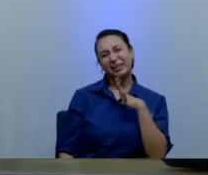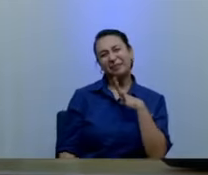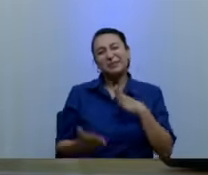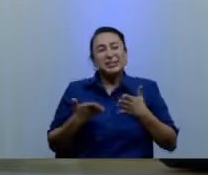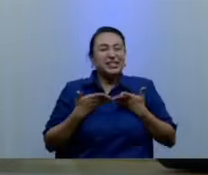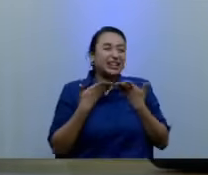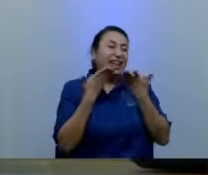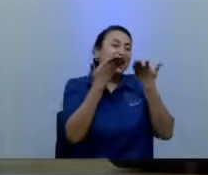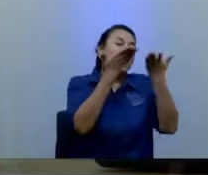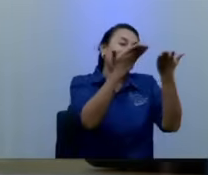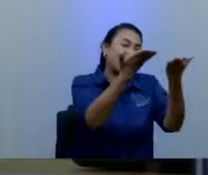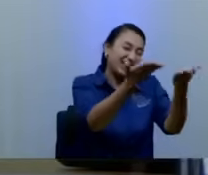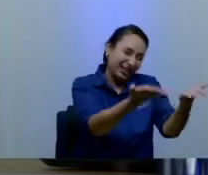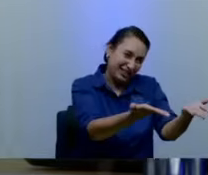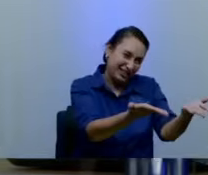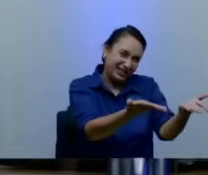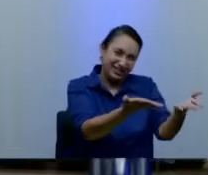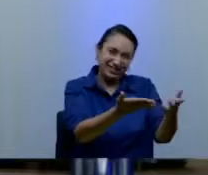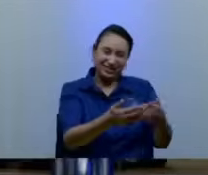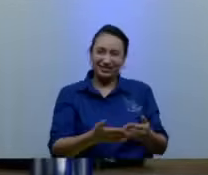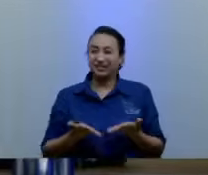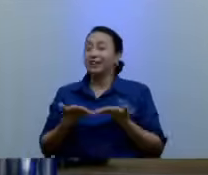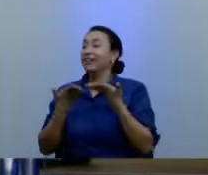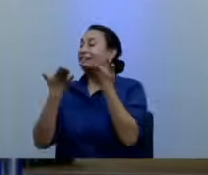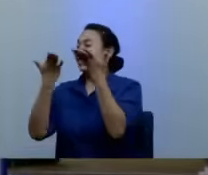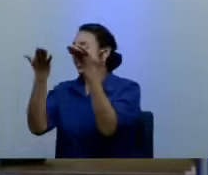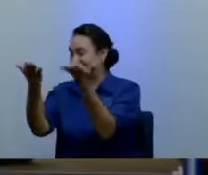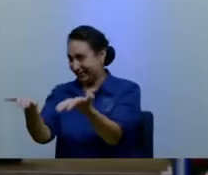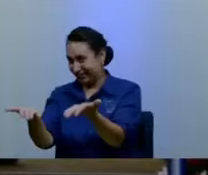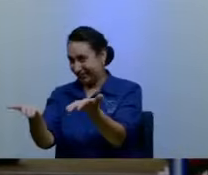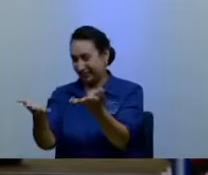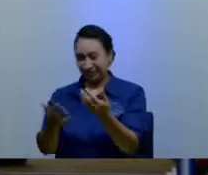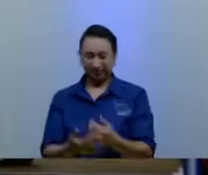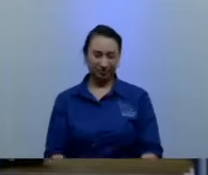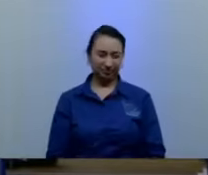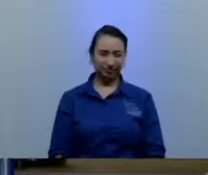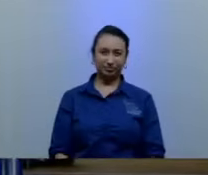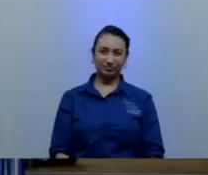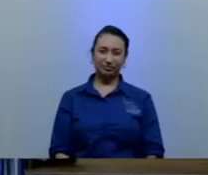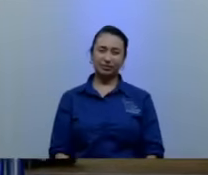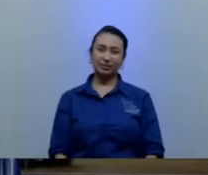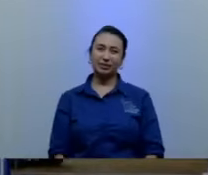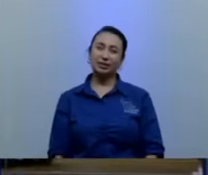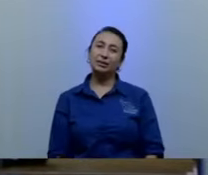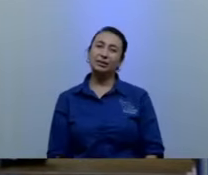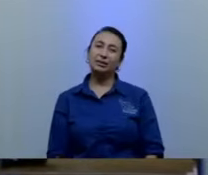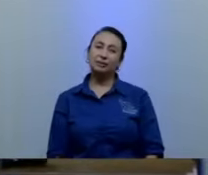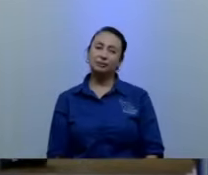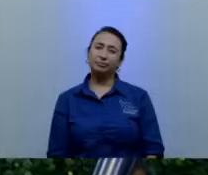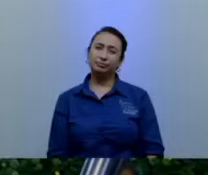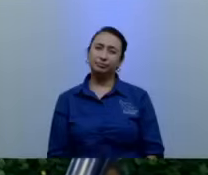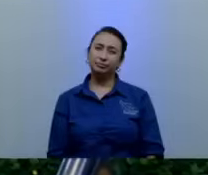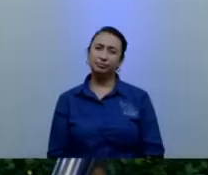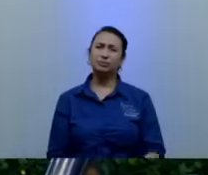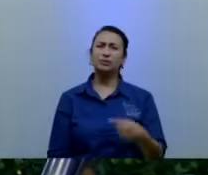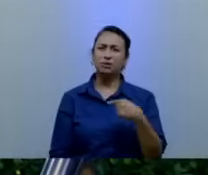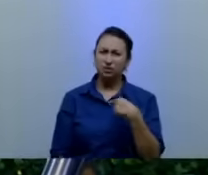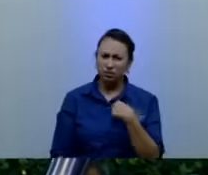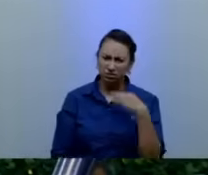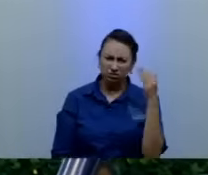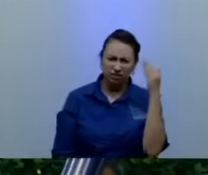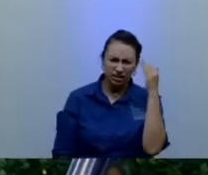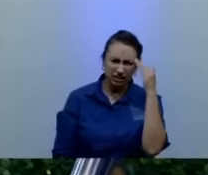Pero fíjense que se ha anatemizado, sobre todo la sal, porque hay gente que